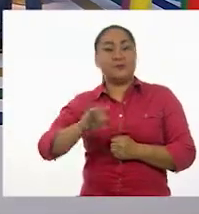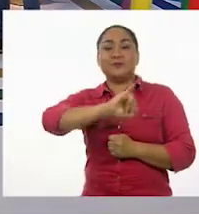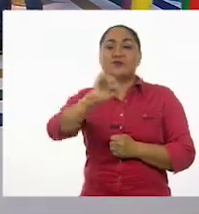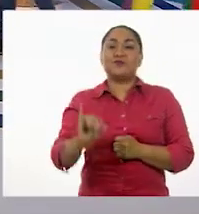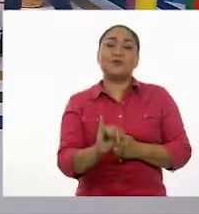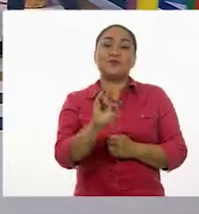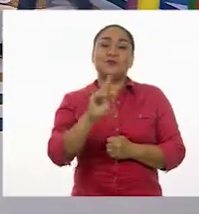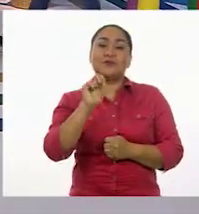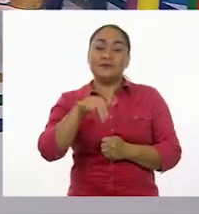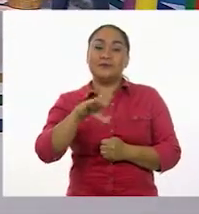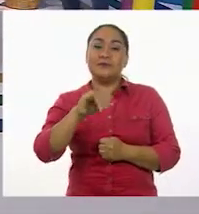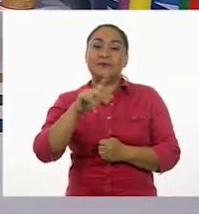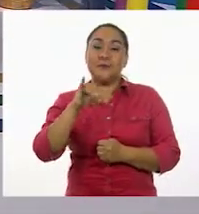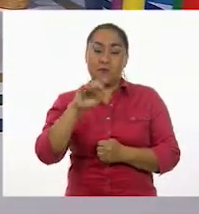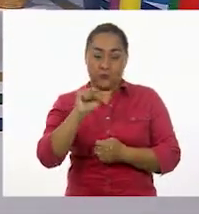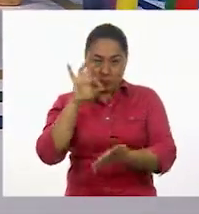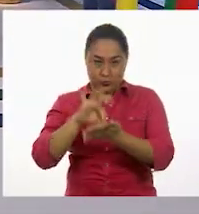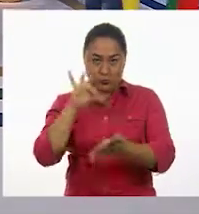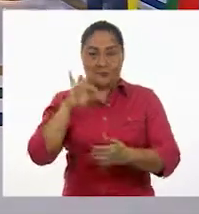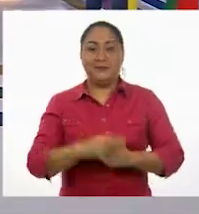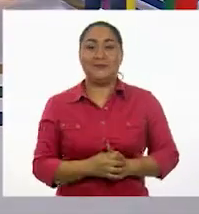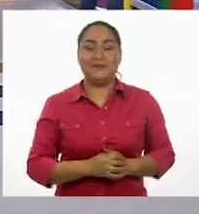Carlos. Ok.